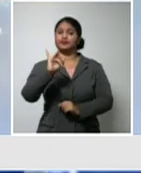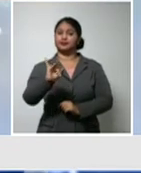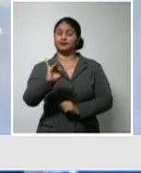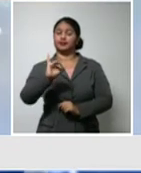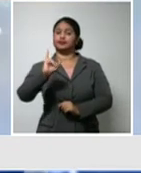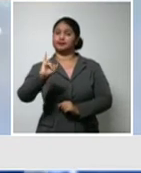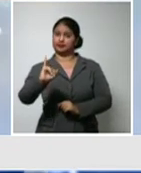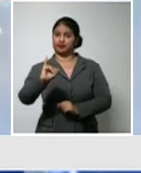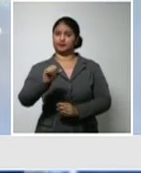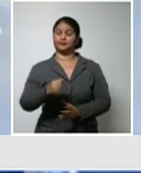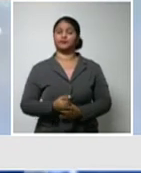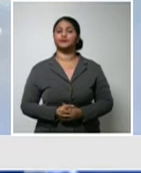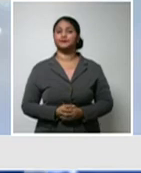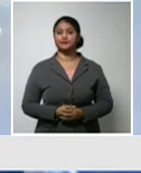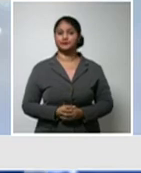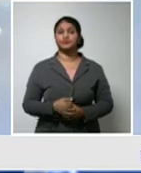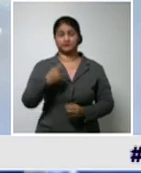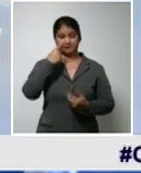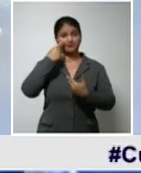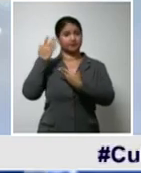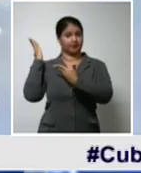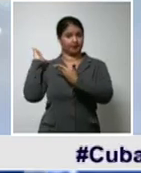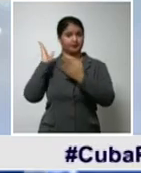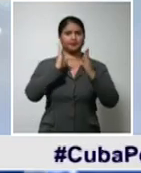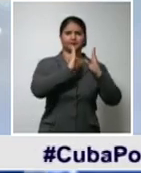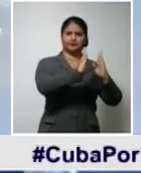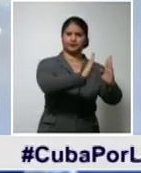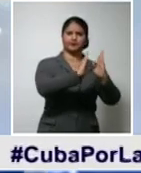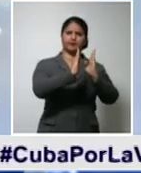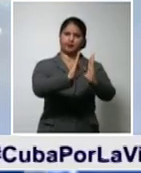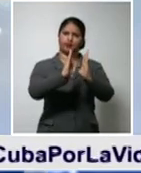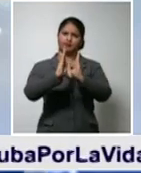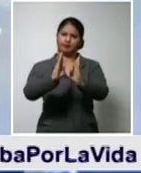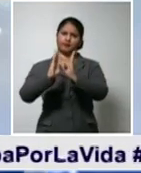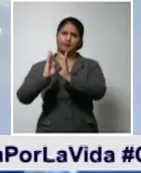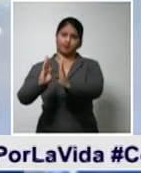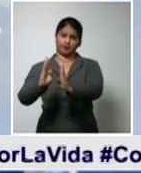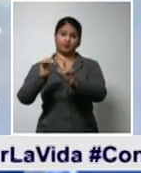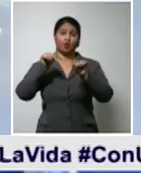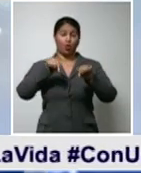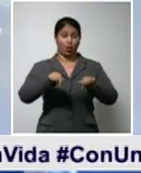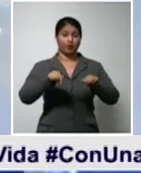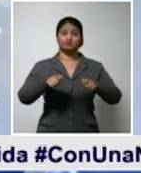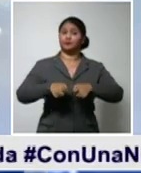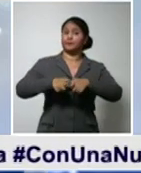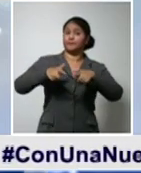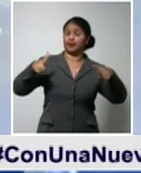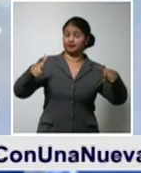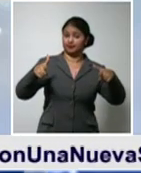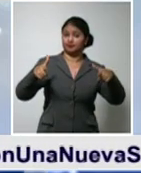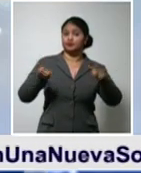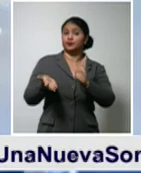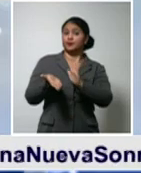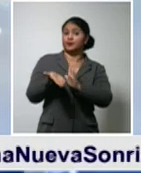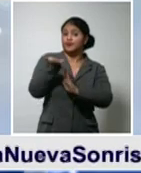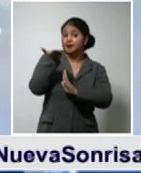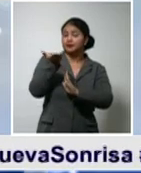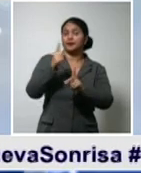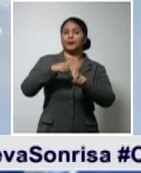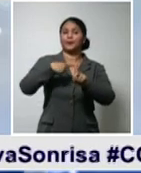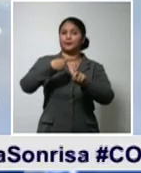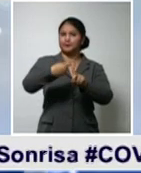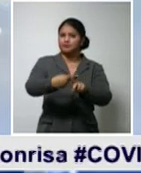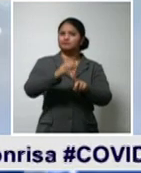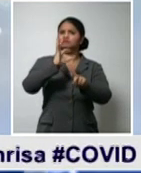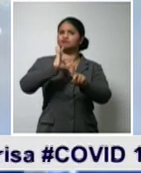11.976 y una cifra que es superior a la del día de ayer de casos activos, de casos